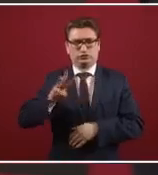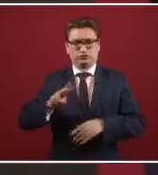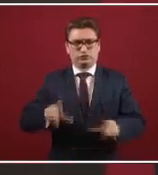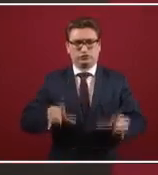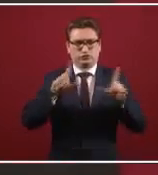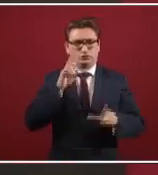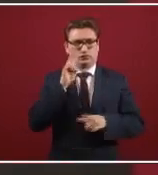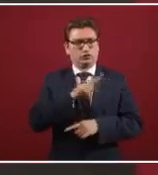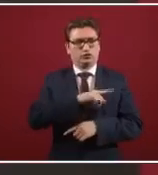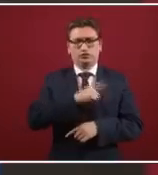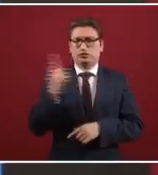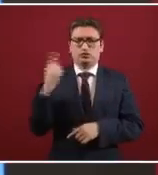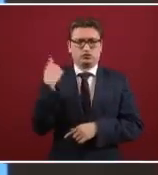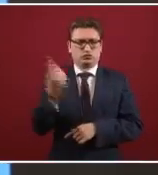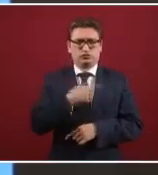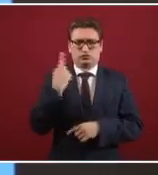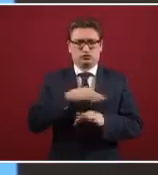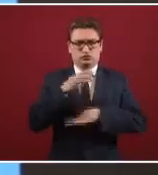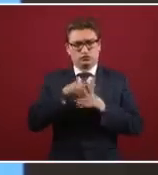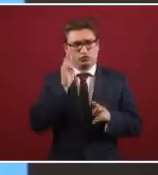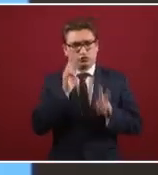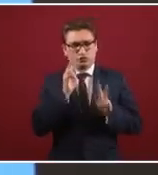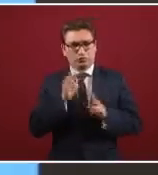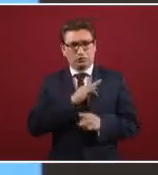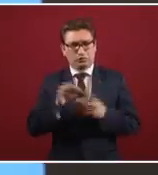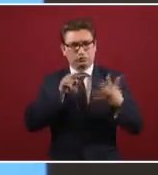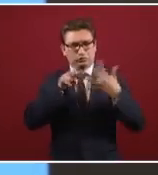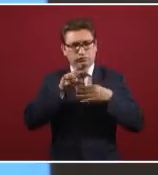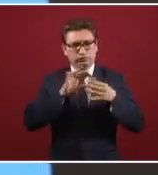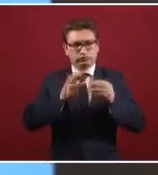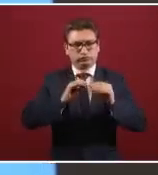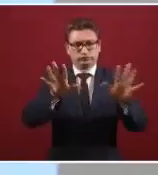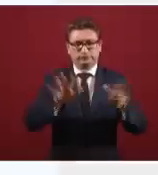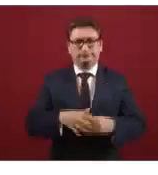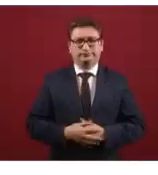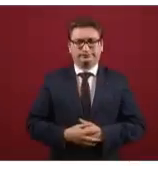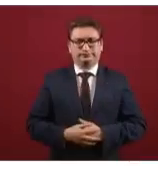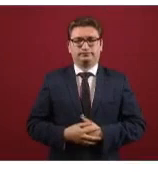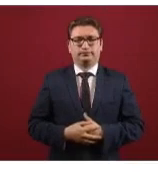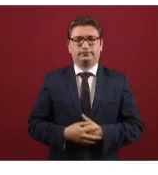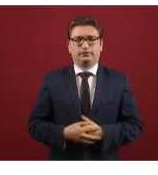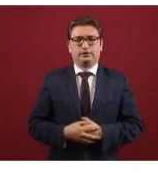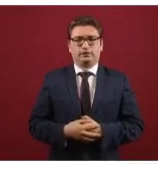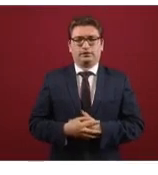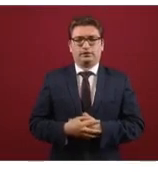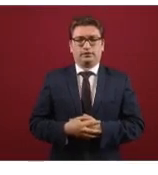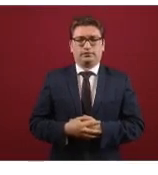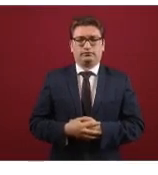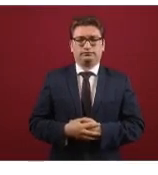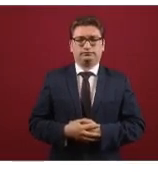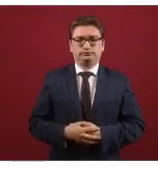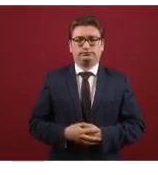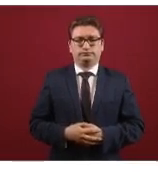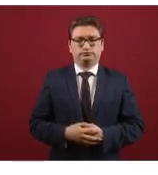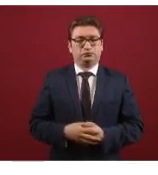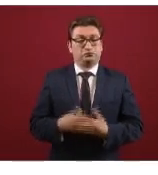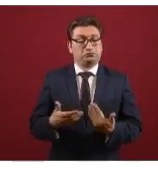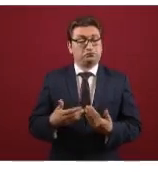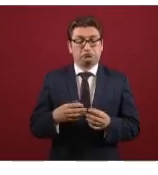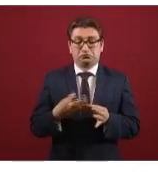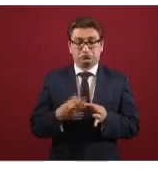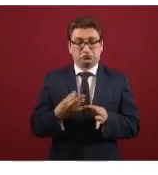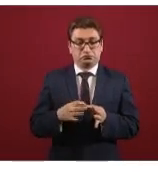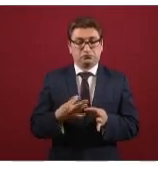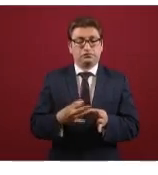pueda consultarlos todo mundo tenga acceso a ellos pues esto termino muy bien